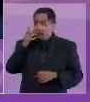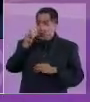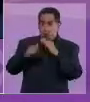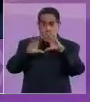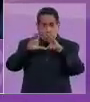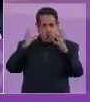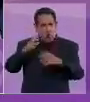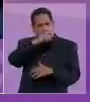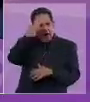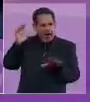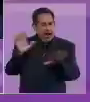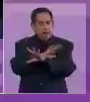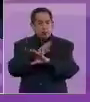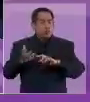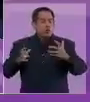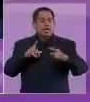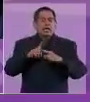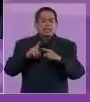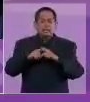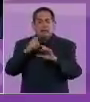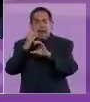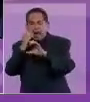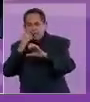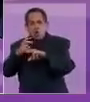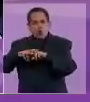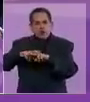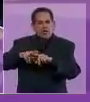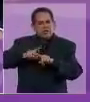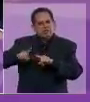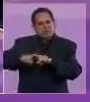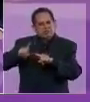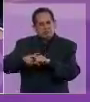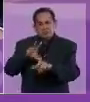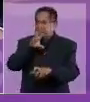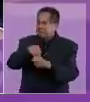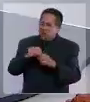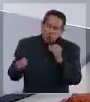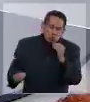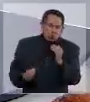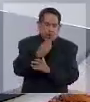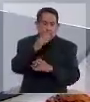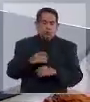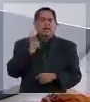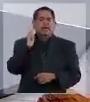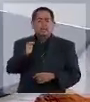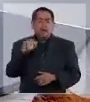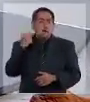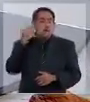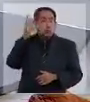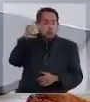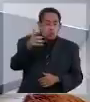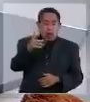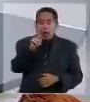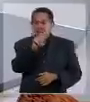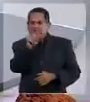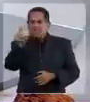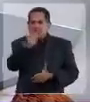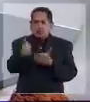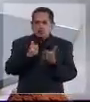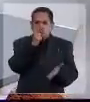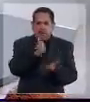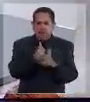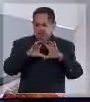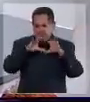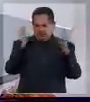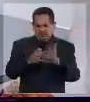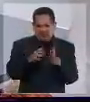que ver con el transporte público masivo. Eso implica, y nosotros hemos planteado, 100 ciudades en donde vamos a modernizar el transporte